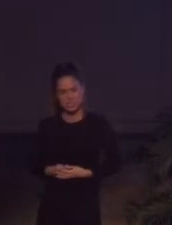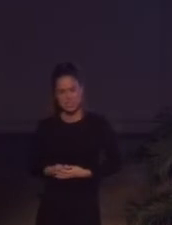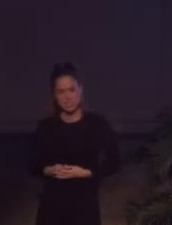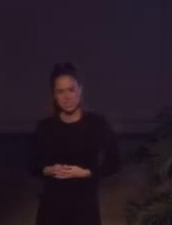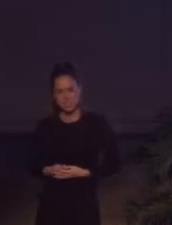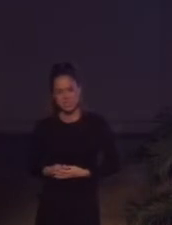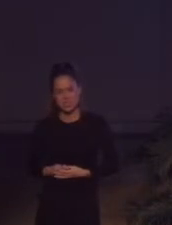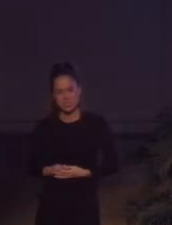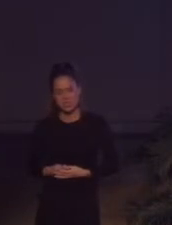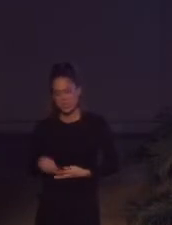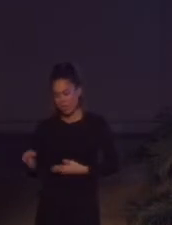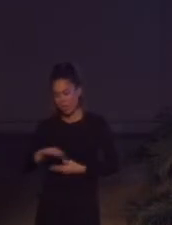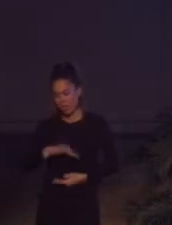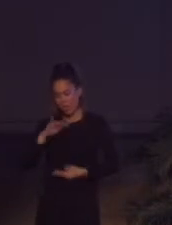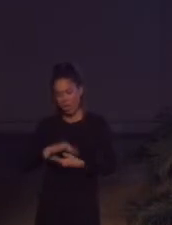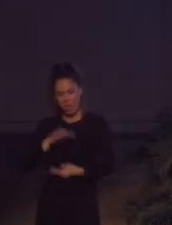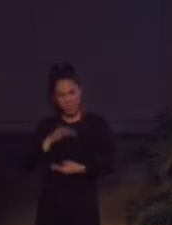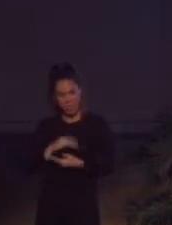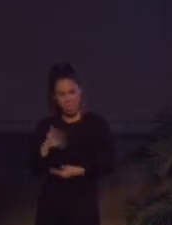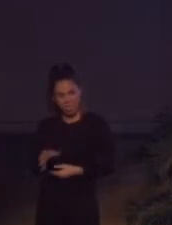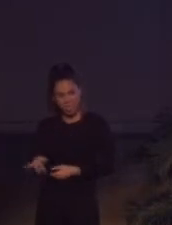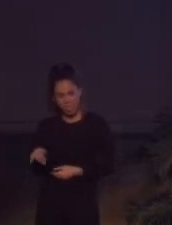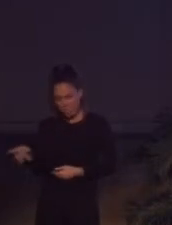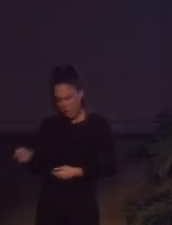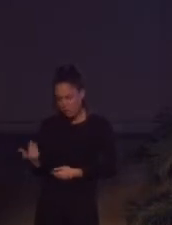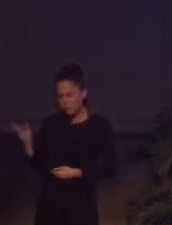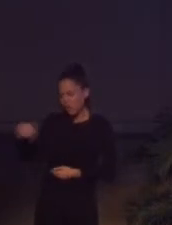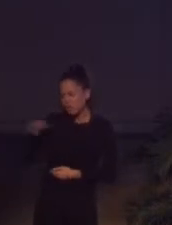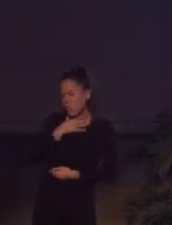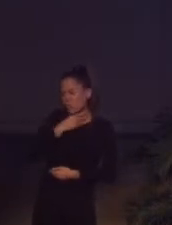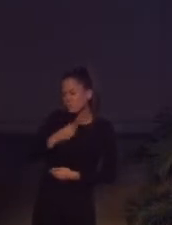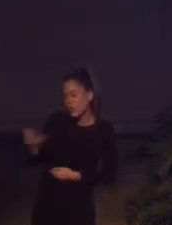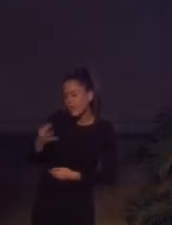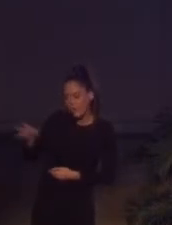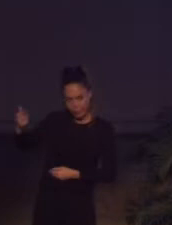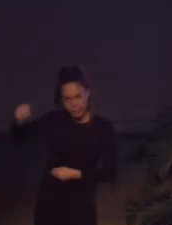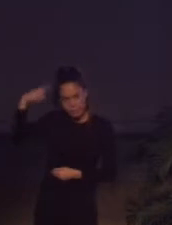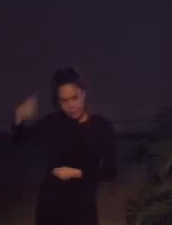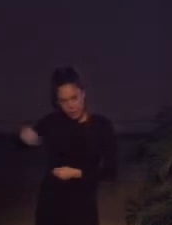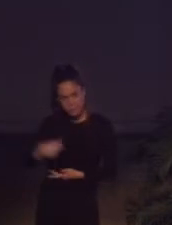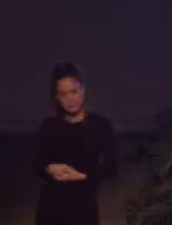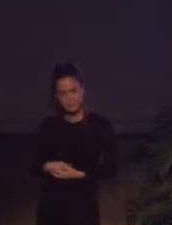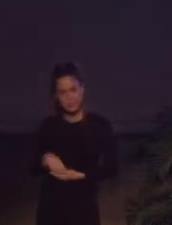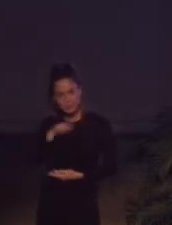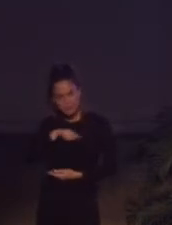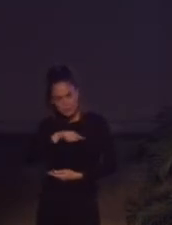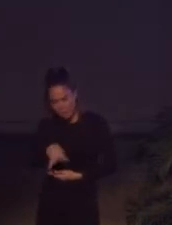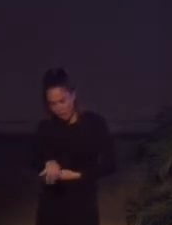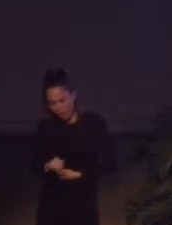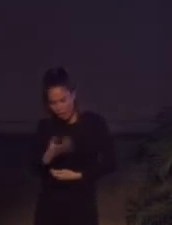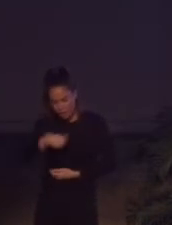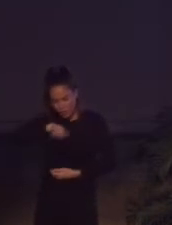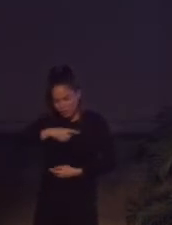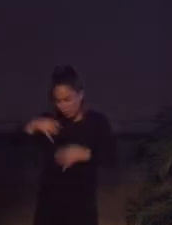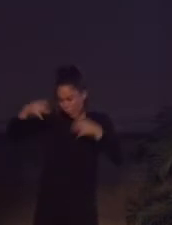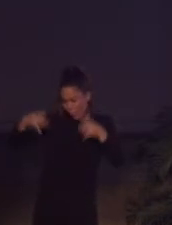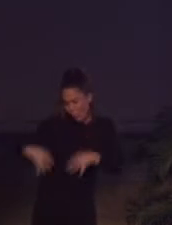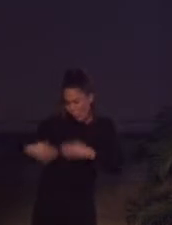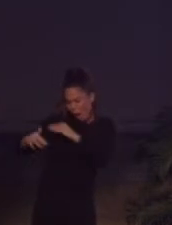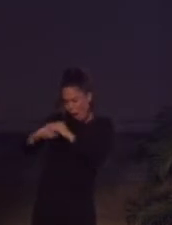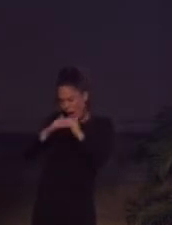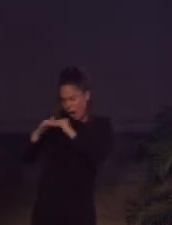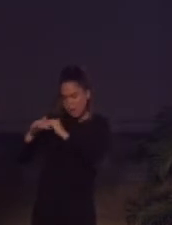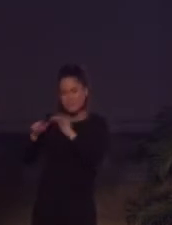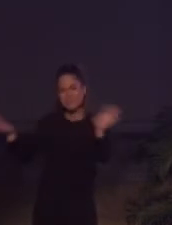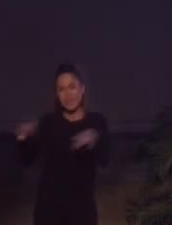que tienen la capacidad de discernir qué les gusta y qué no les gusta, que sienten y padecen de la misma manera que nosotros, y solamente por